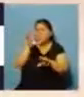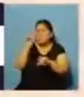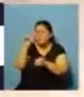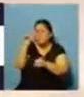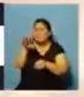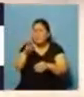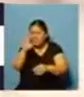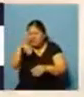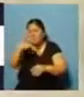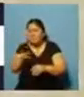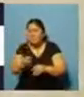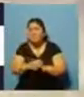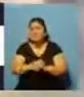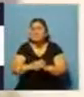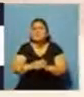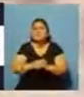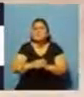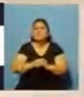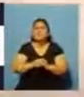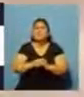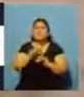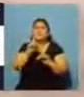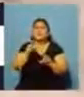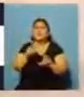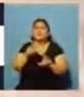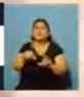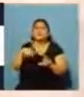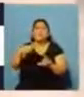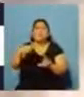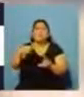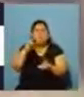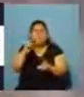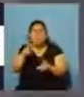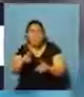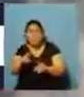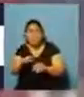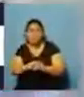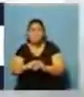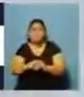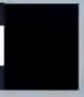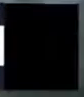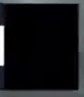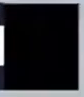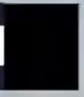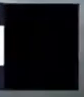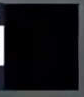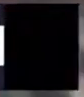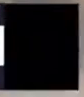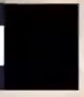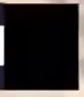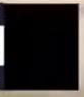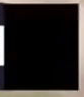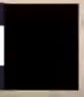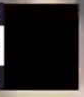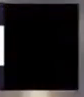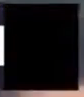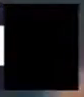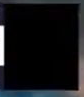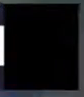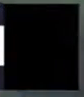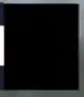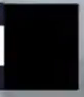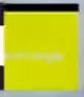raíz de que fue hospitalizada acá en el local Oría, fue derivada a Jujuy para ser atendida por un especialista. ¿Lo de la